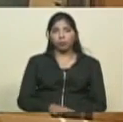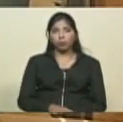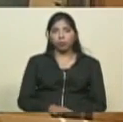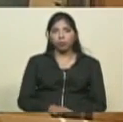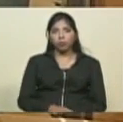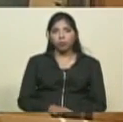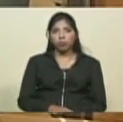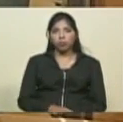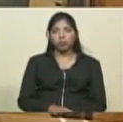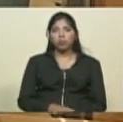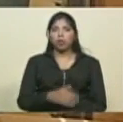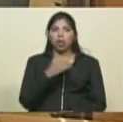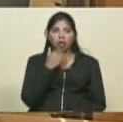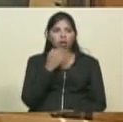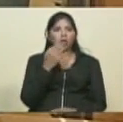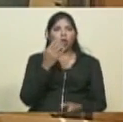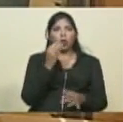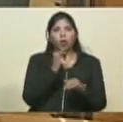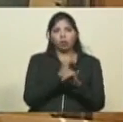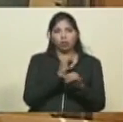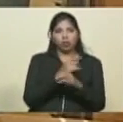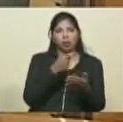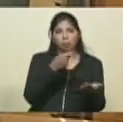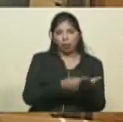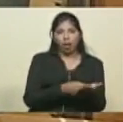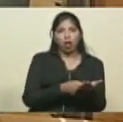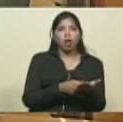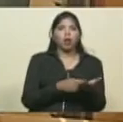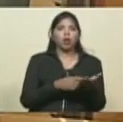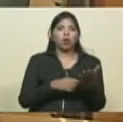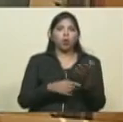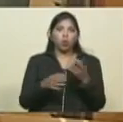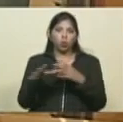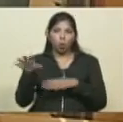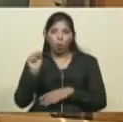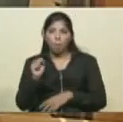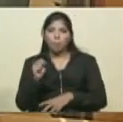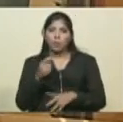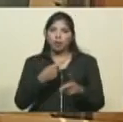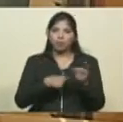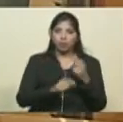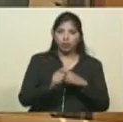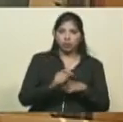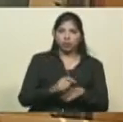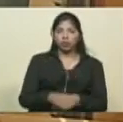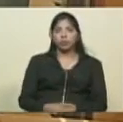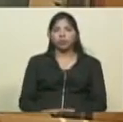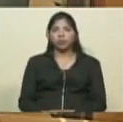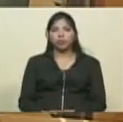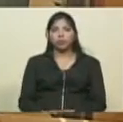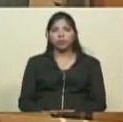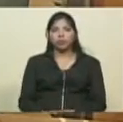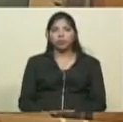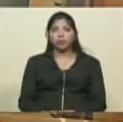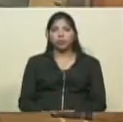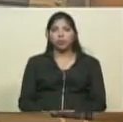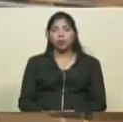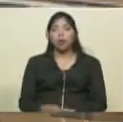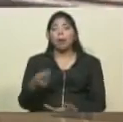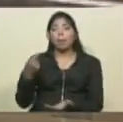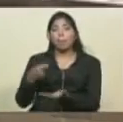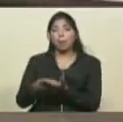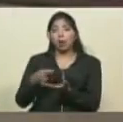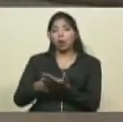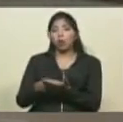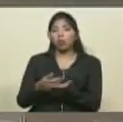transacciones, consumos y pagos electrónicos que se realicen. La obligatoriedad de aceptación del pago de los servicios públicos del